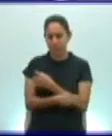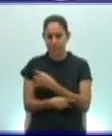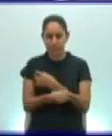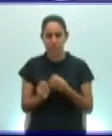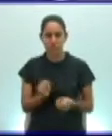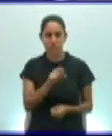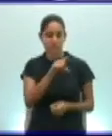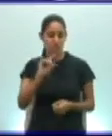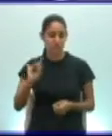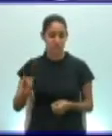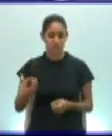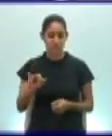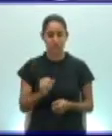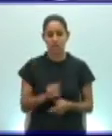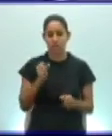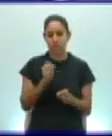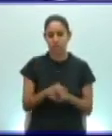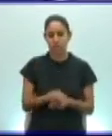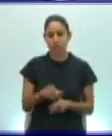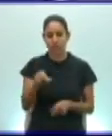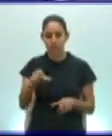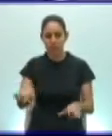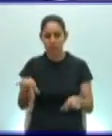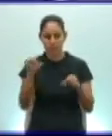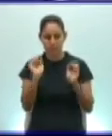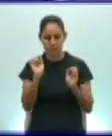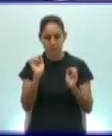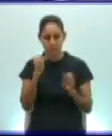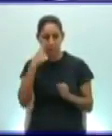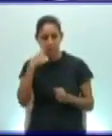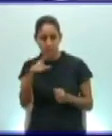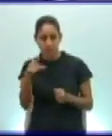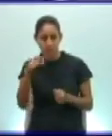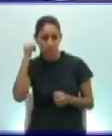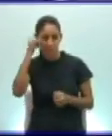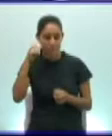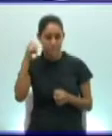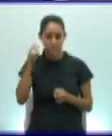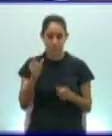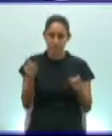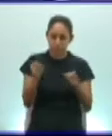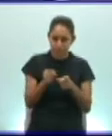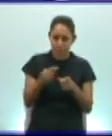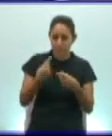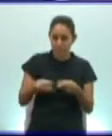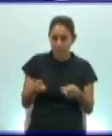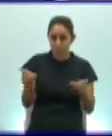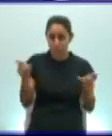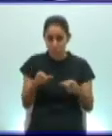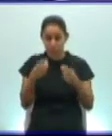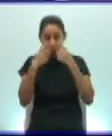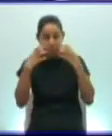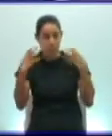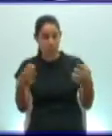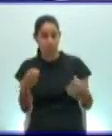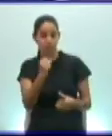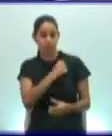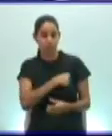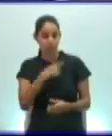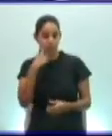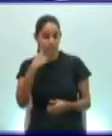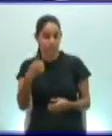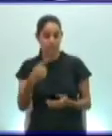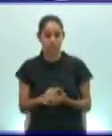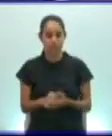en este detalle, yo los invito a ver un video muy breve, pero un poco me resume lo que yo quiero ver de inmediato. O sea,